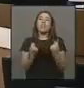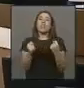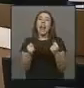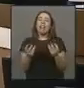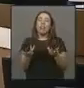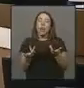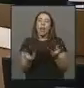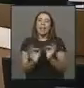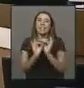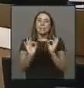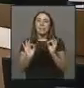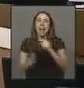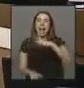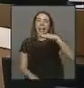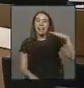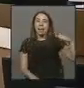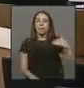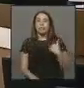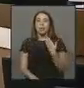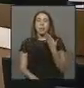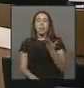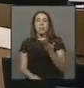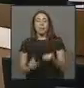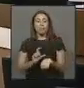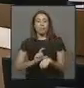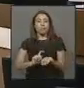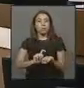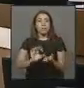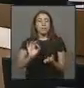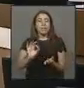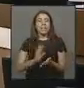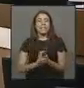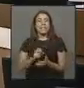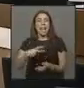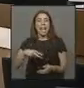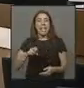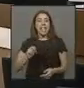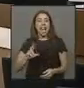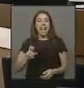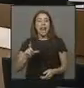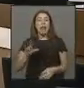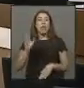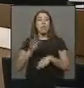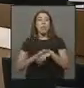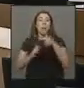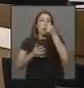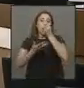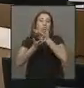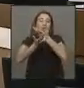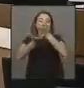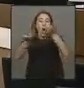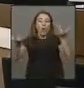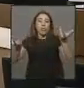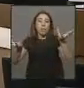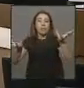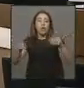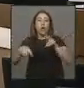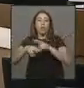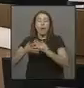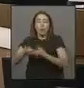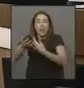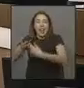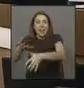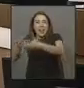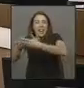Atacama, porque yo pedí una compensación para Chañaral y sus habitantes por la contaminación por su relave, por qué pedíamos